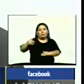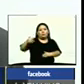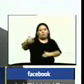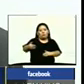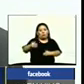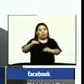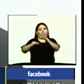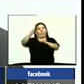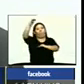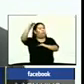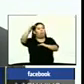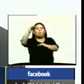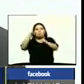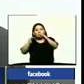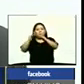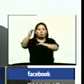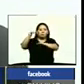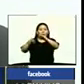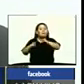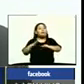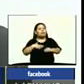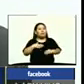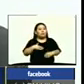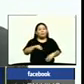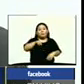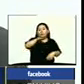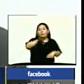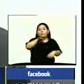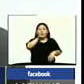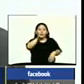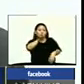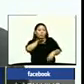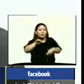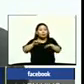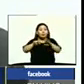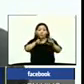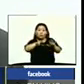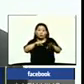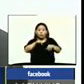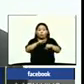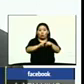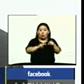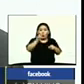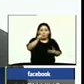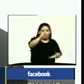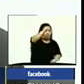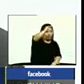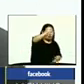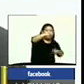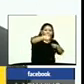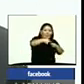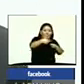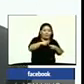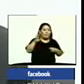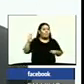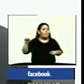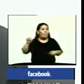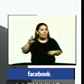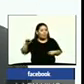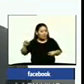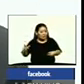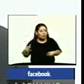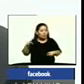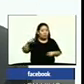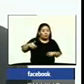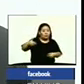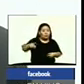Esto significa que estamos proyectando 58, 62 dólares por barril ahora en 2019 y van a